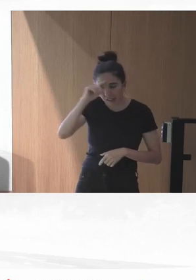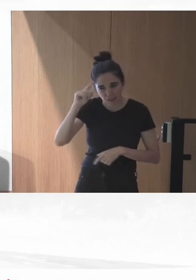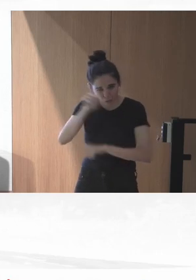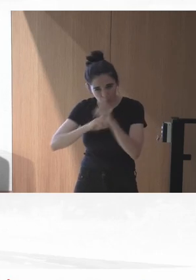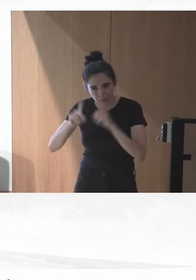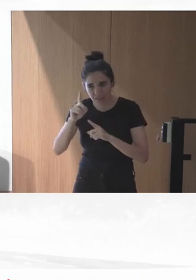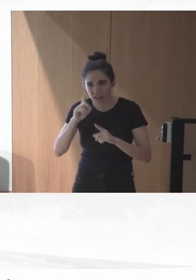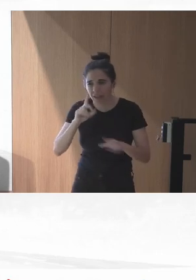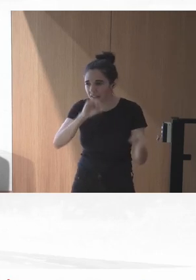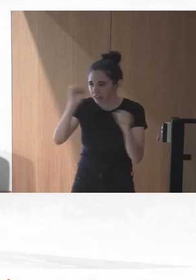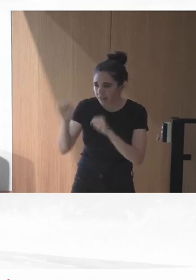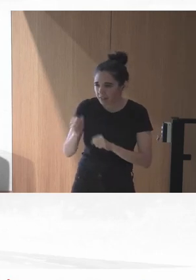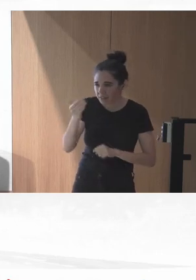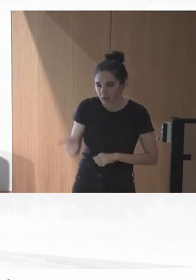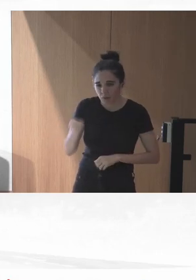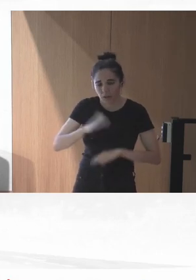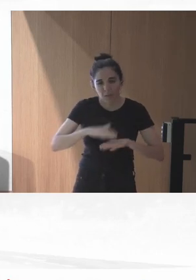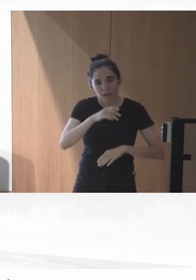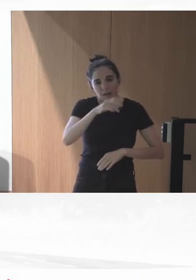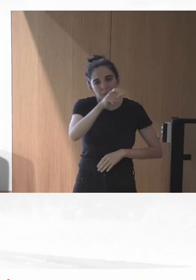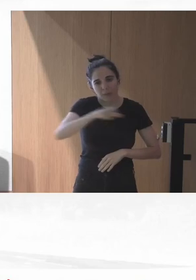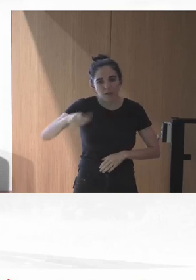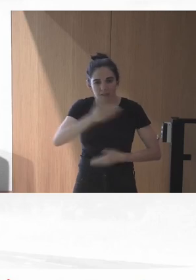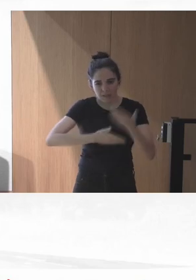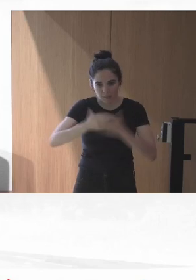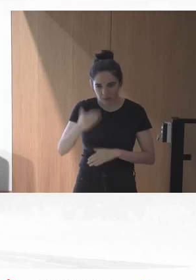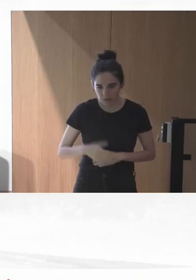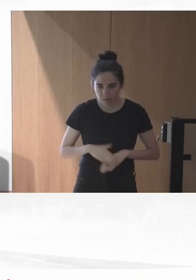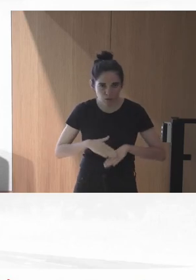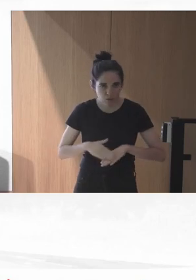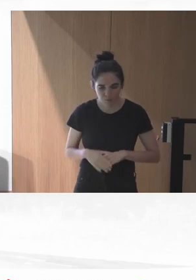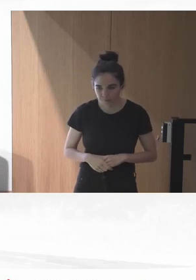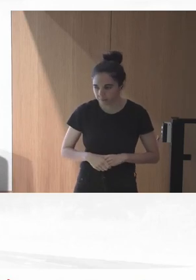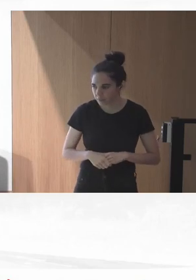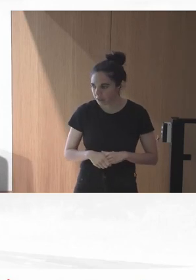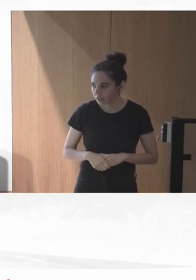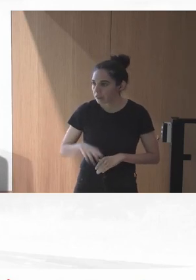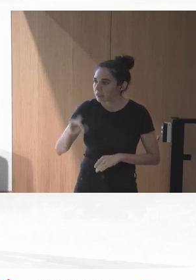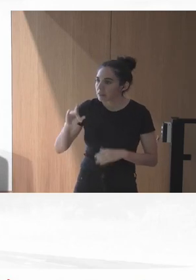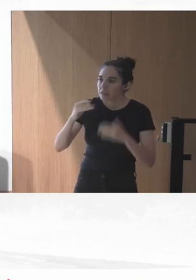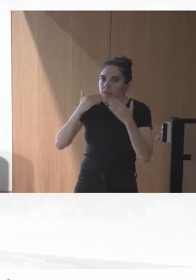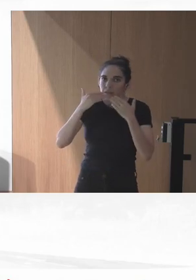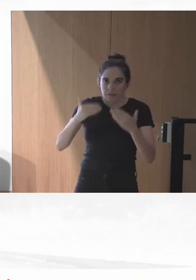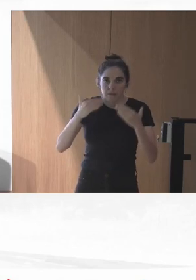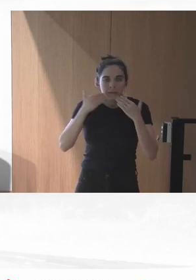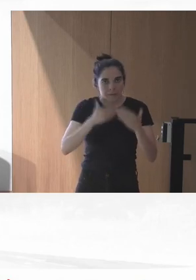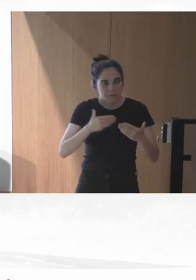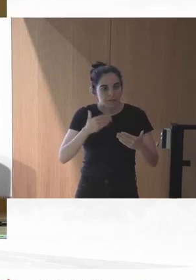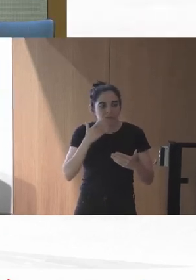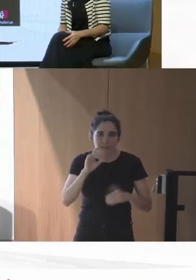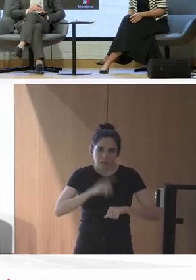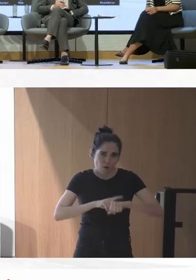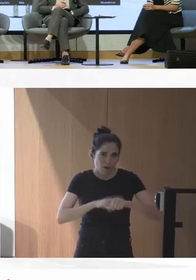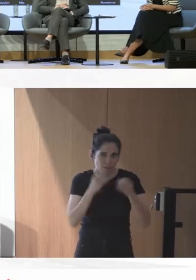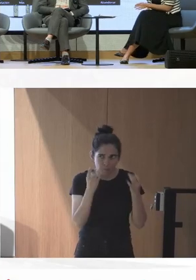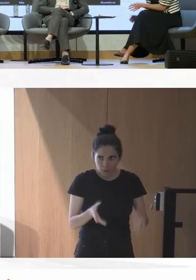Internacional de Derechos de las Personas con Discapacidad? Muchas gracias. Sí, sí, es muy pronto todavía aquí, sí